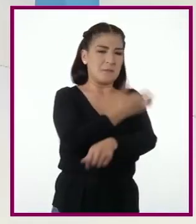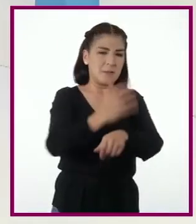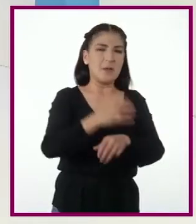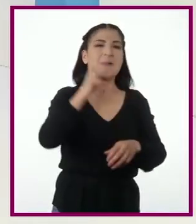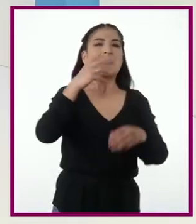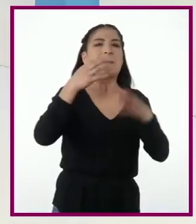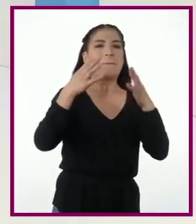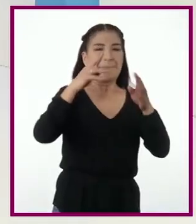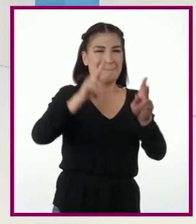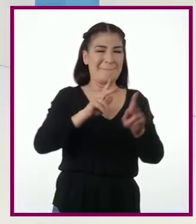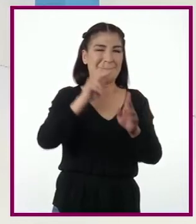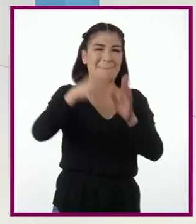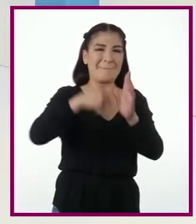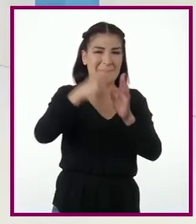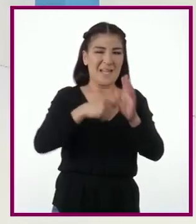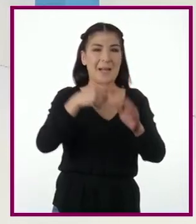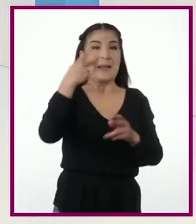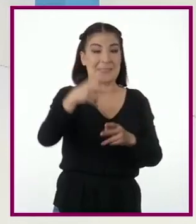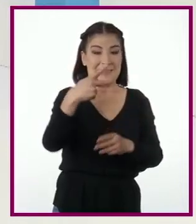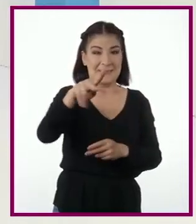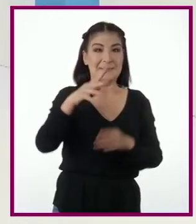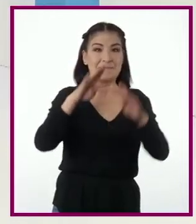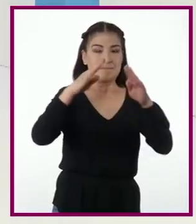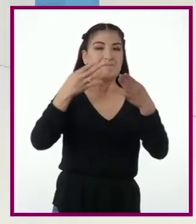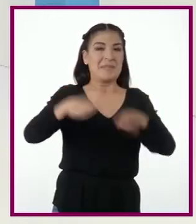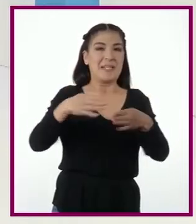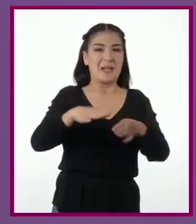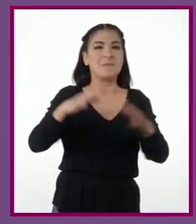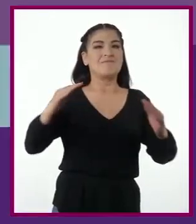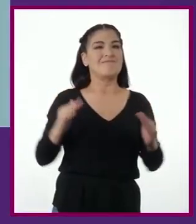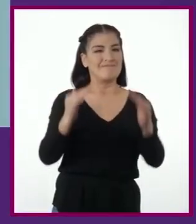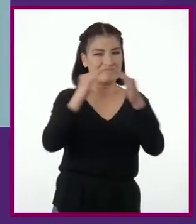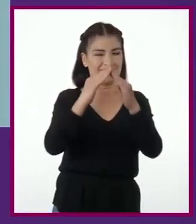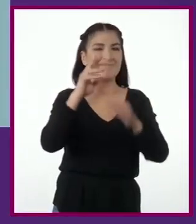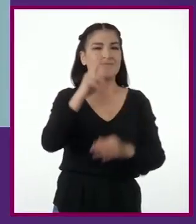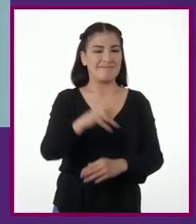de Tlatelolco y el Chimali de Chapultepec.